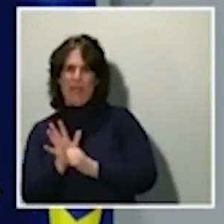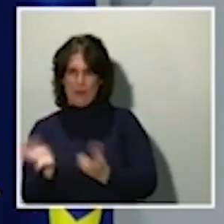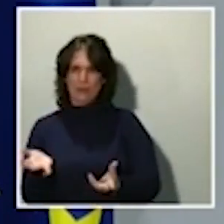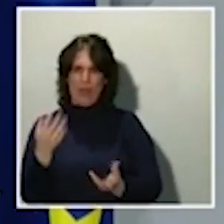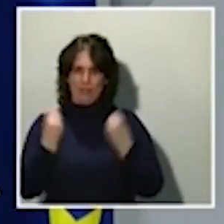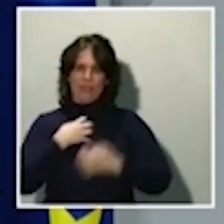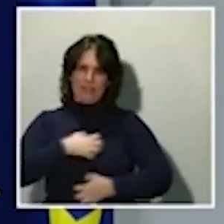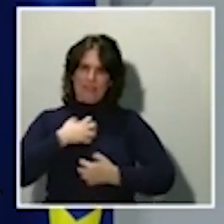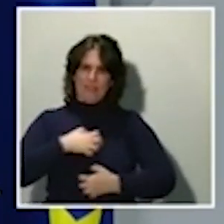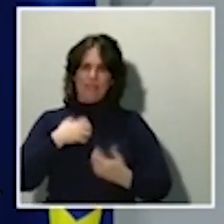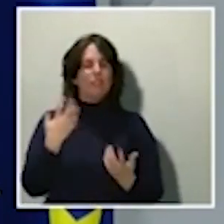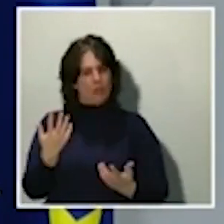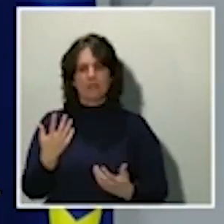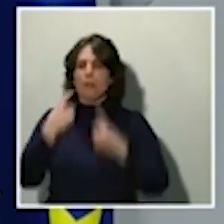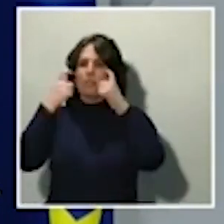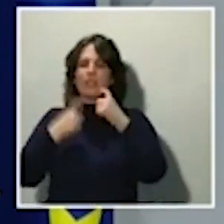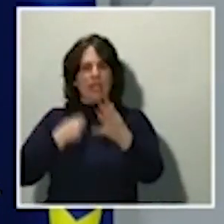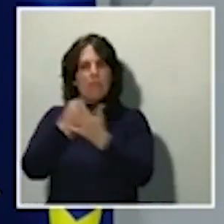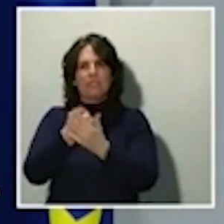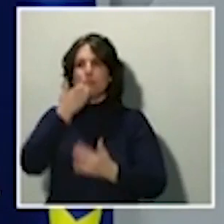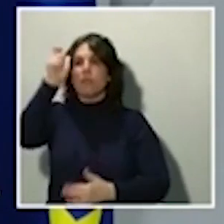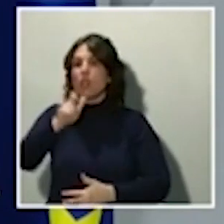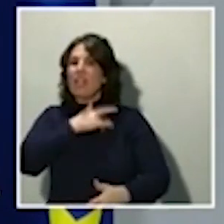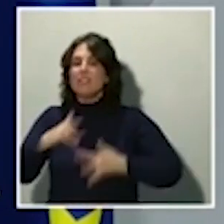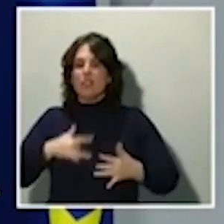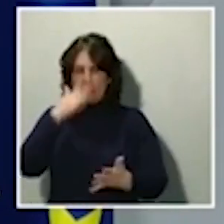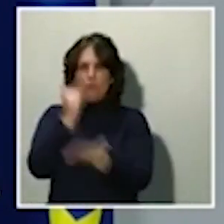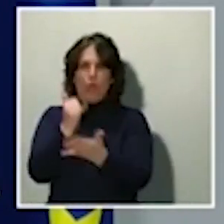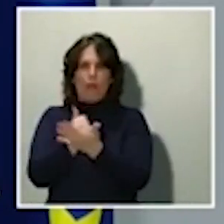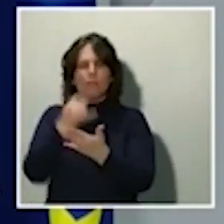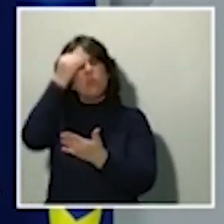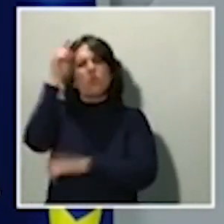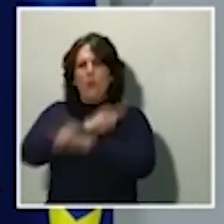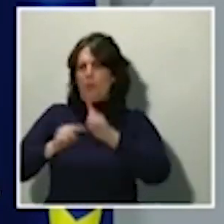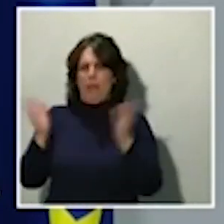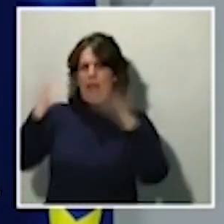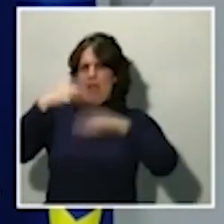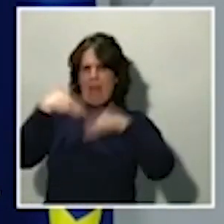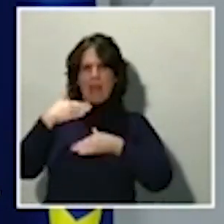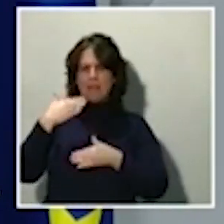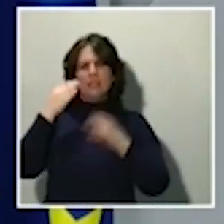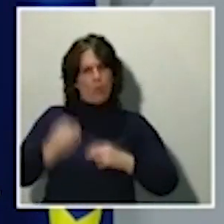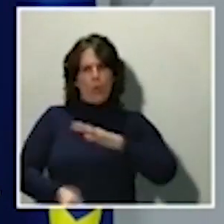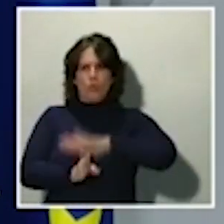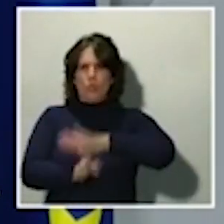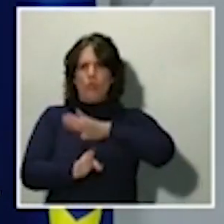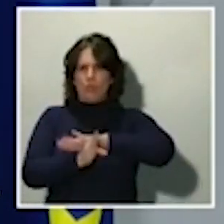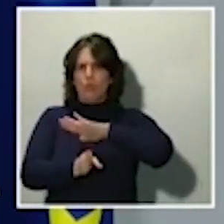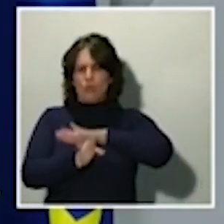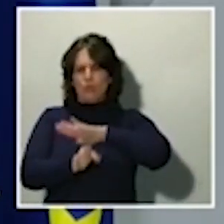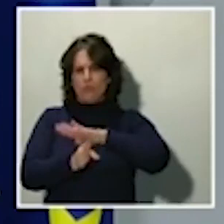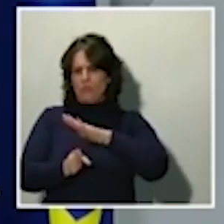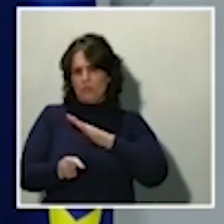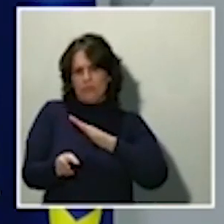muestras a cualquiera que tenga síntomas yo creo que eso no va a ser el mayor problema y vamos a seguir sin problemas los las